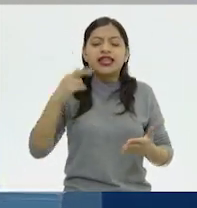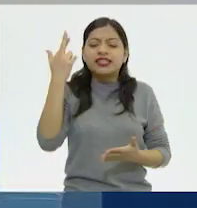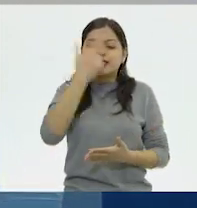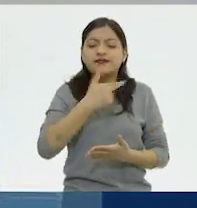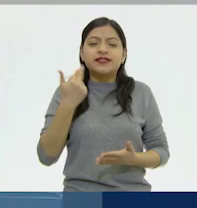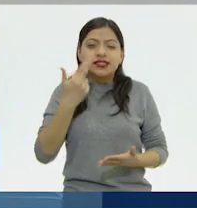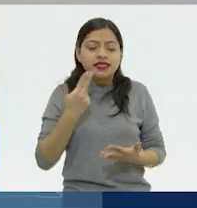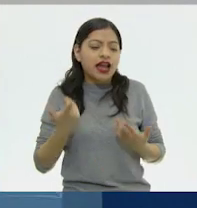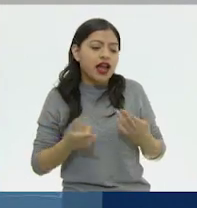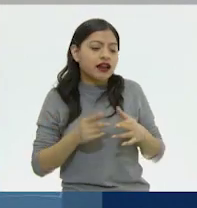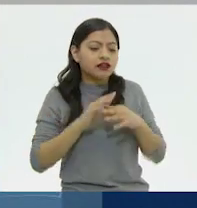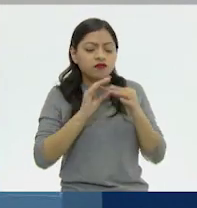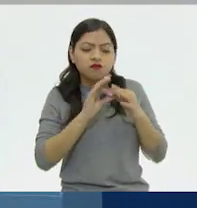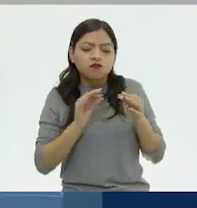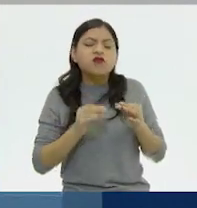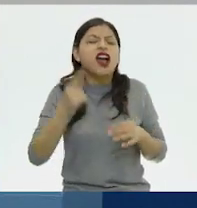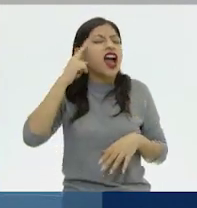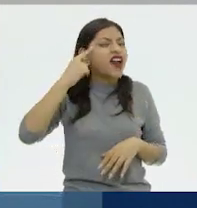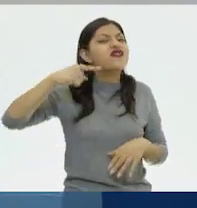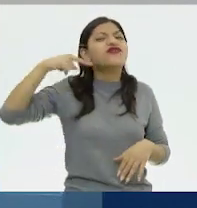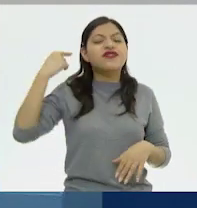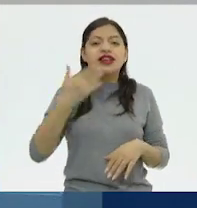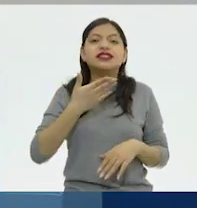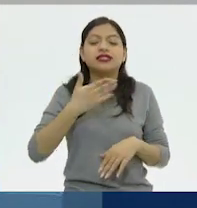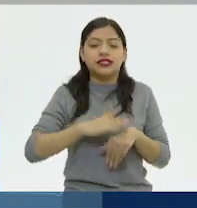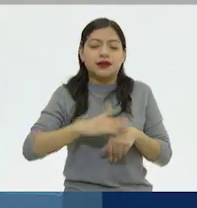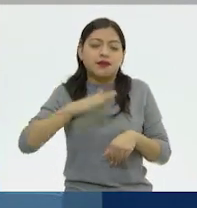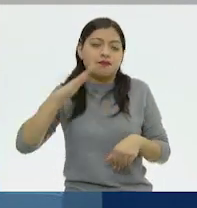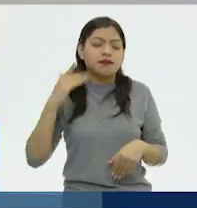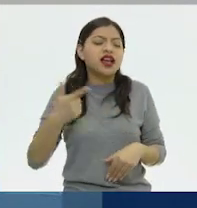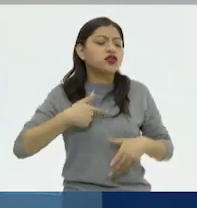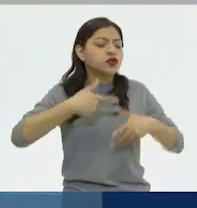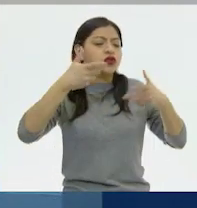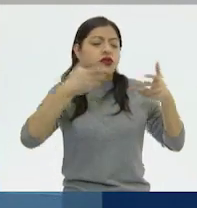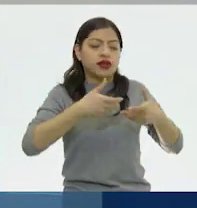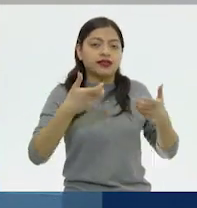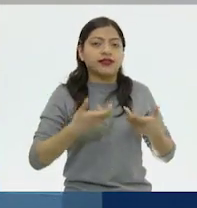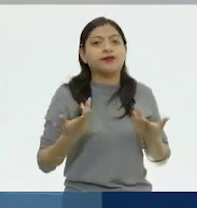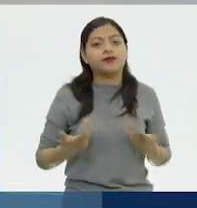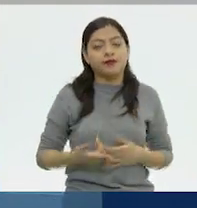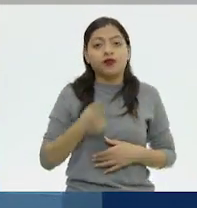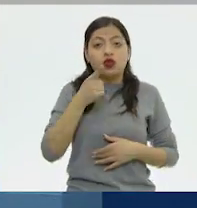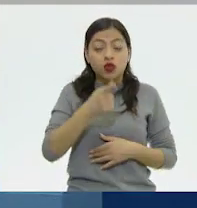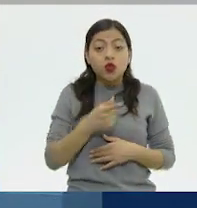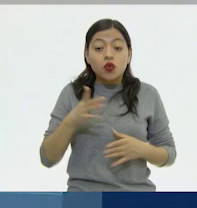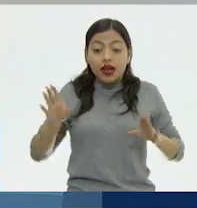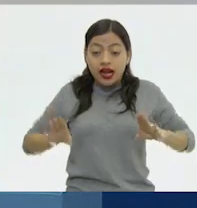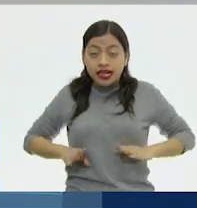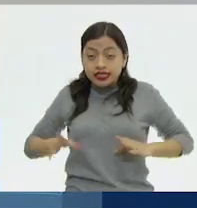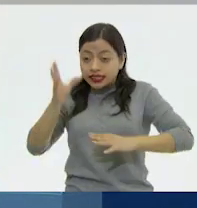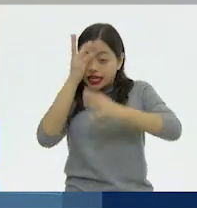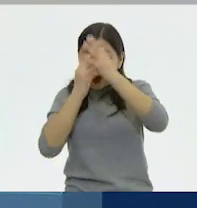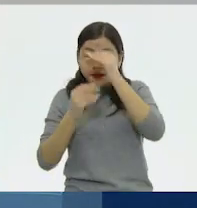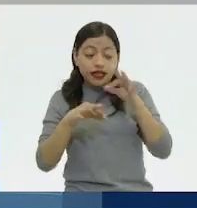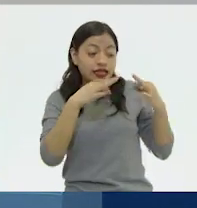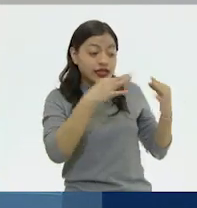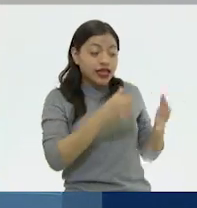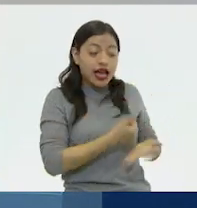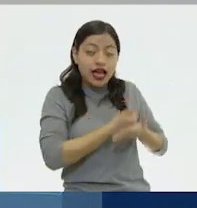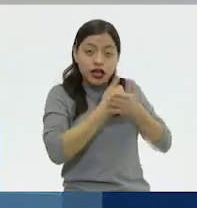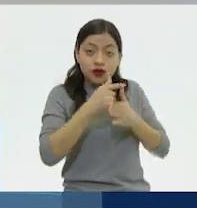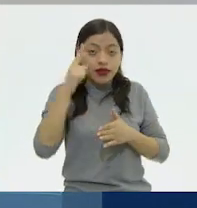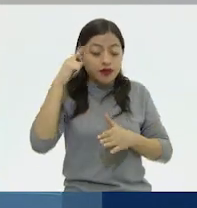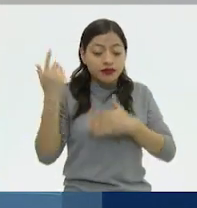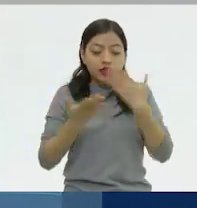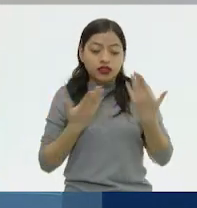información necesaria, pues su empleo te resulte más sencillo y adecuado para esa materia. A mí, por ejemplo, me